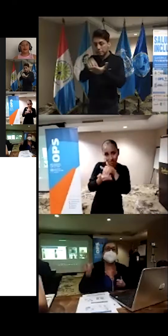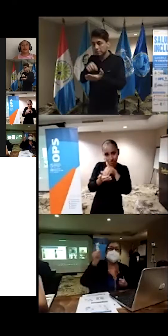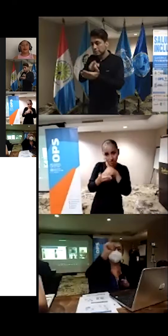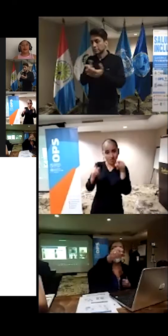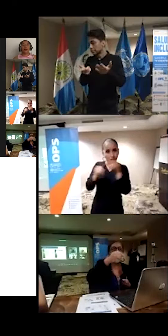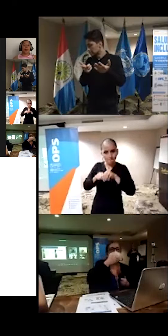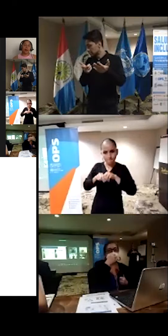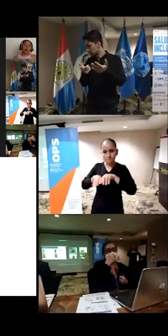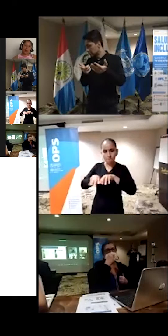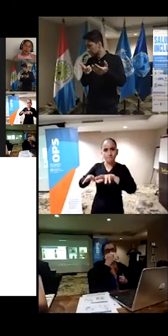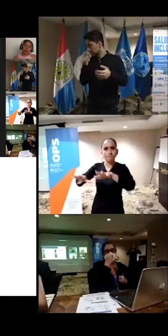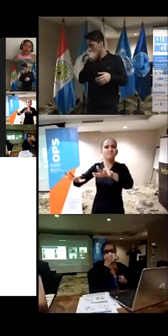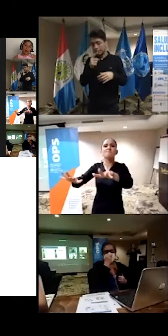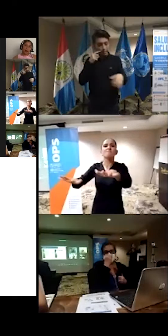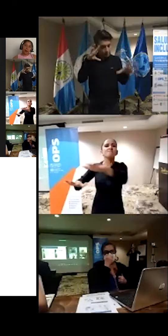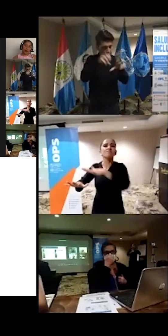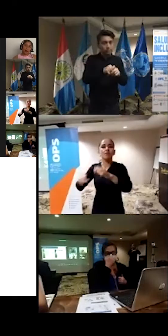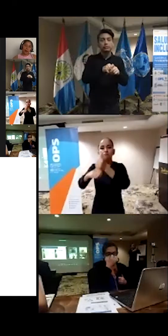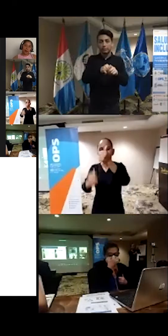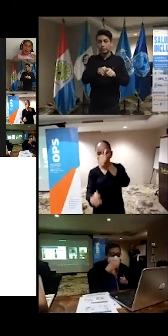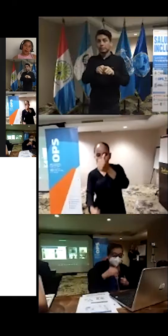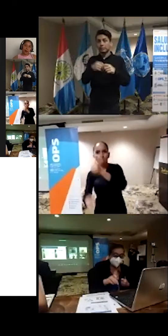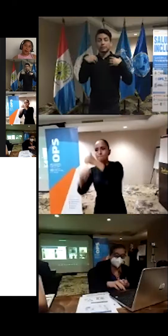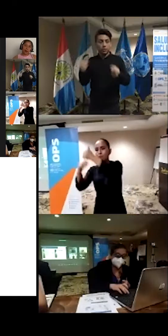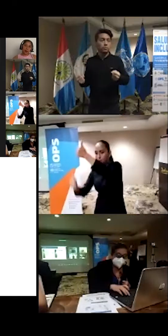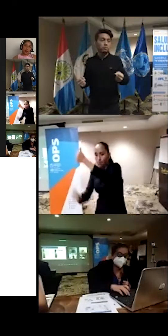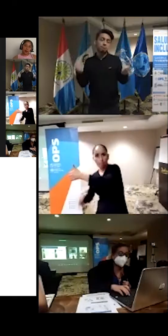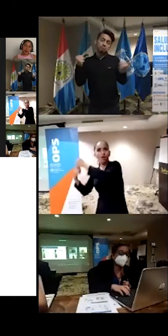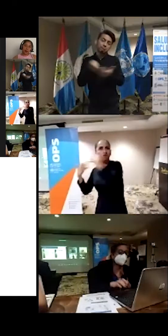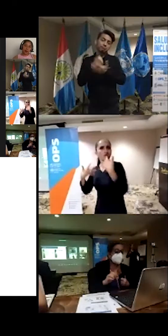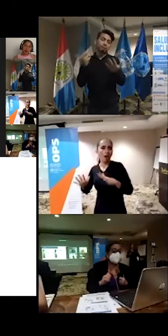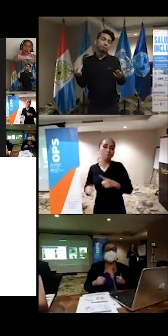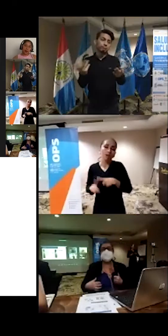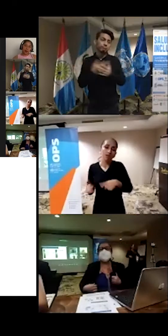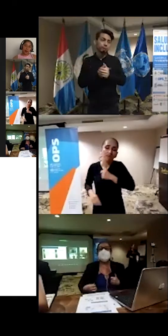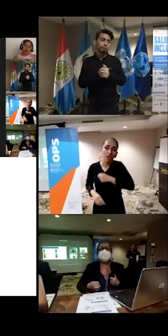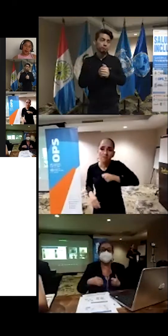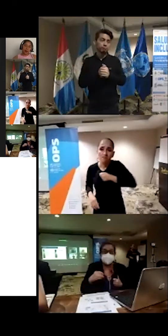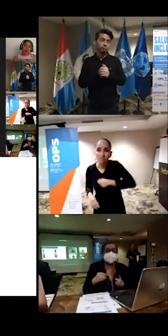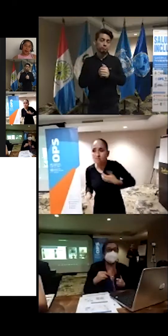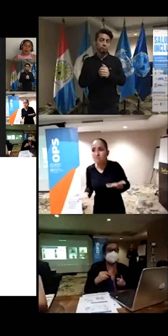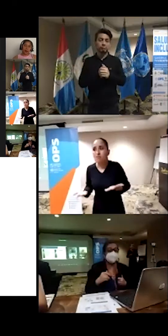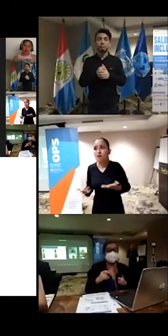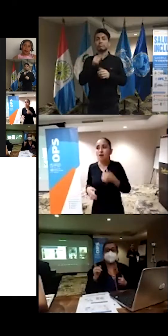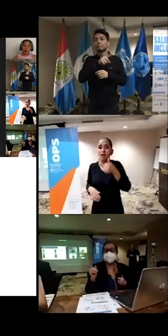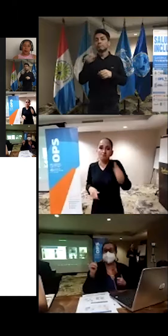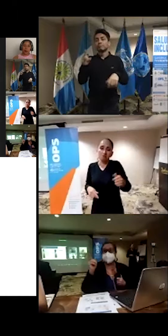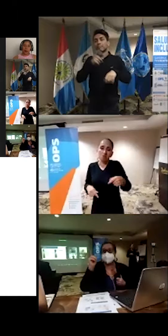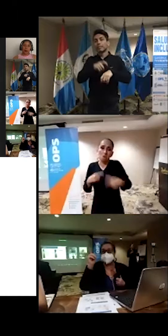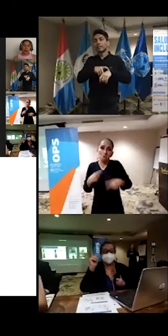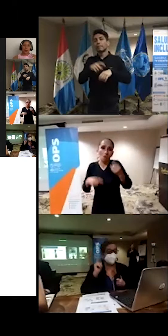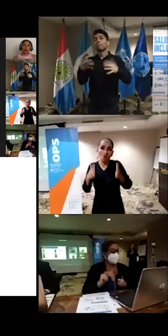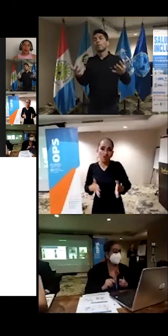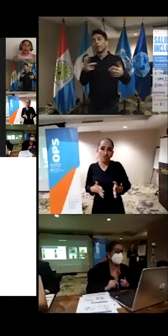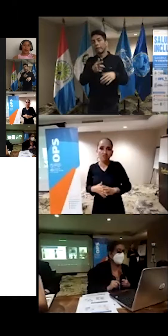descentralizadas, y a eso convertimos un sector de salud. Lamentablemente, a veces los de turno olvidan